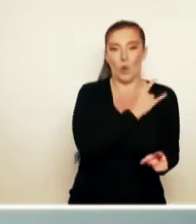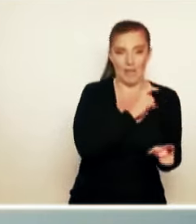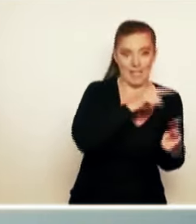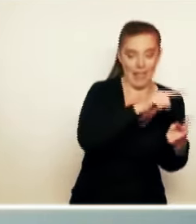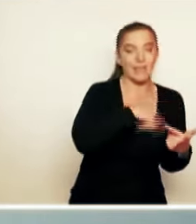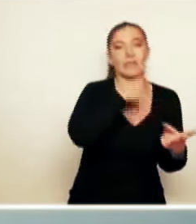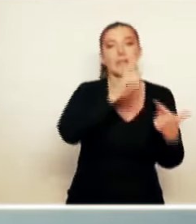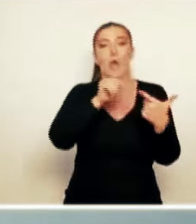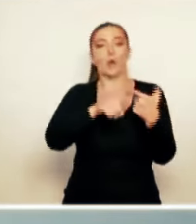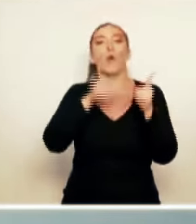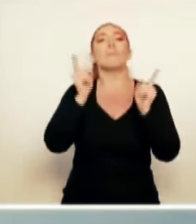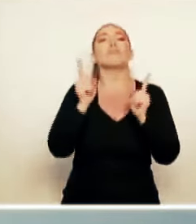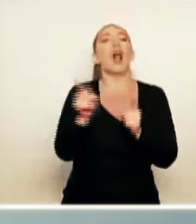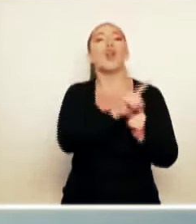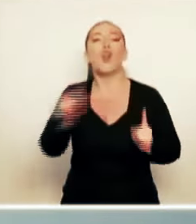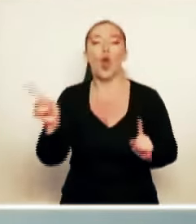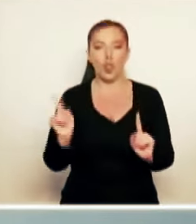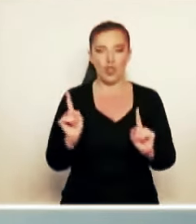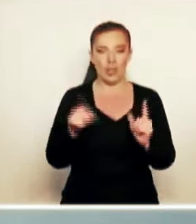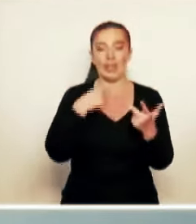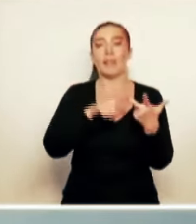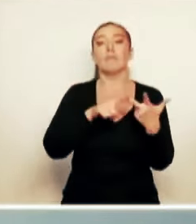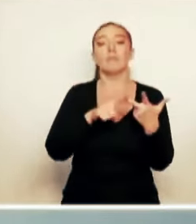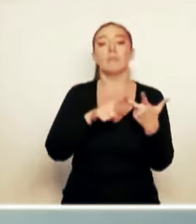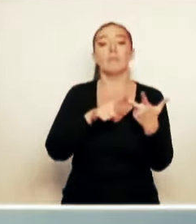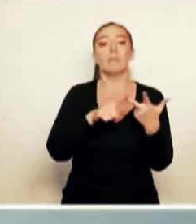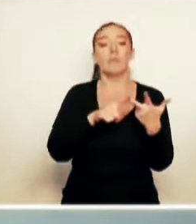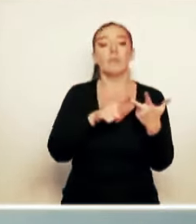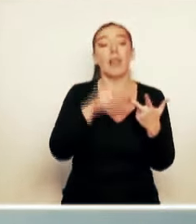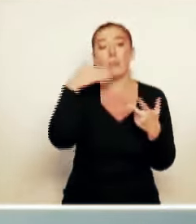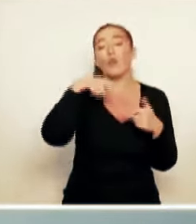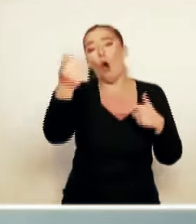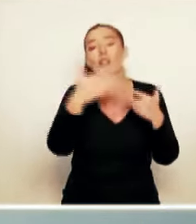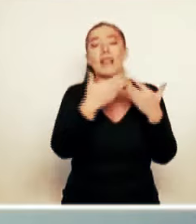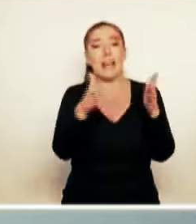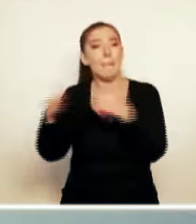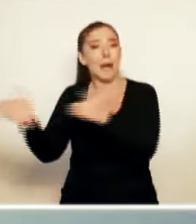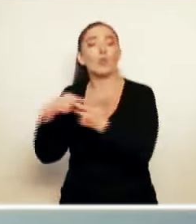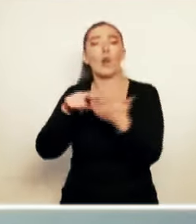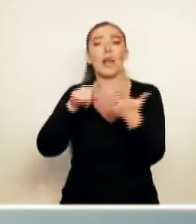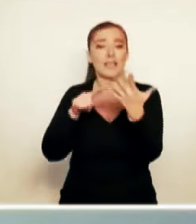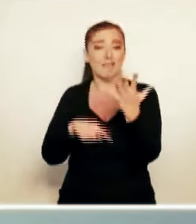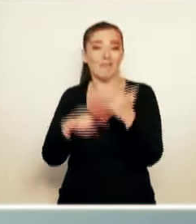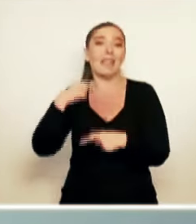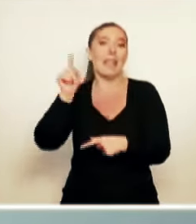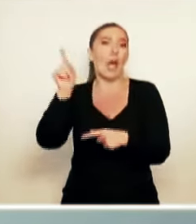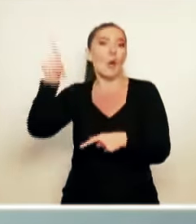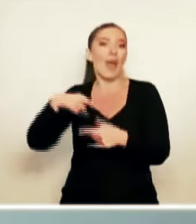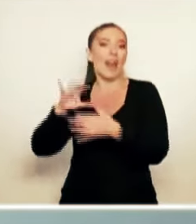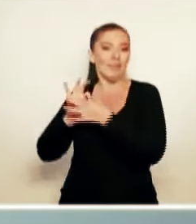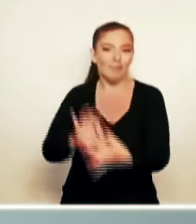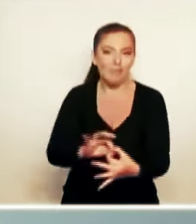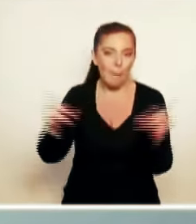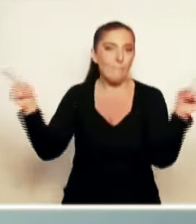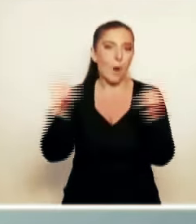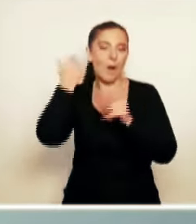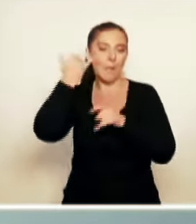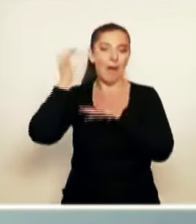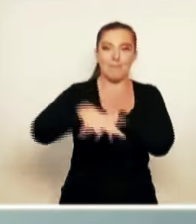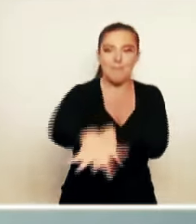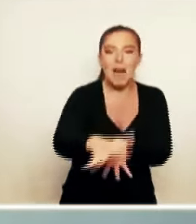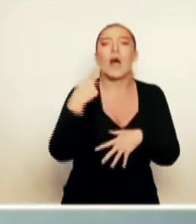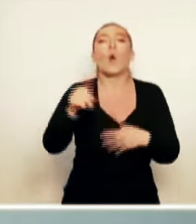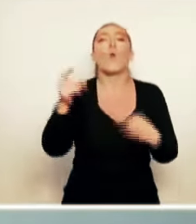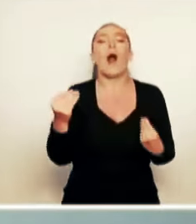es personal no docente, eso es. Pero después tiene otras aperturas, que fue la que desencadenó el problema y la movilización,